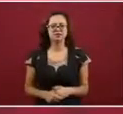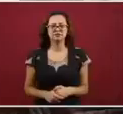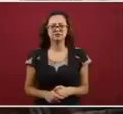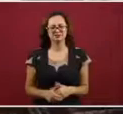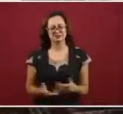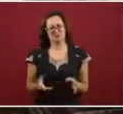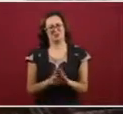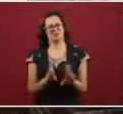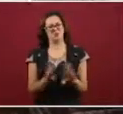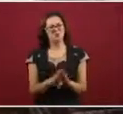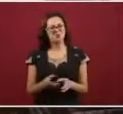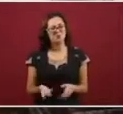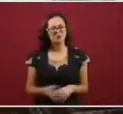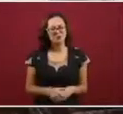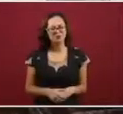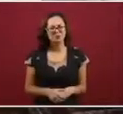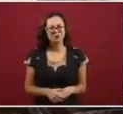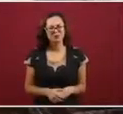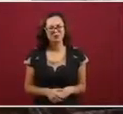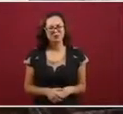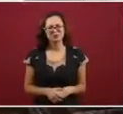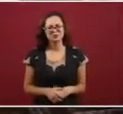¿De dónde?